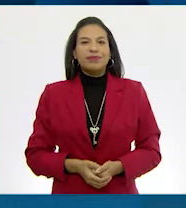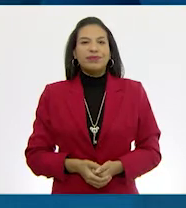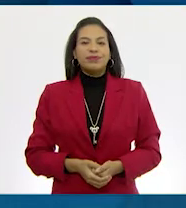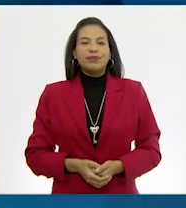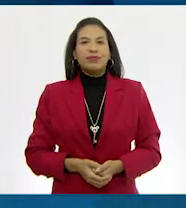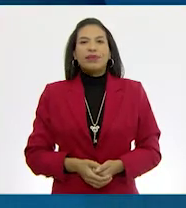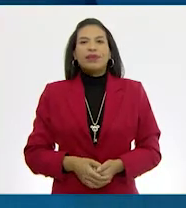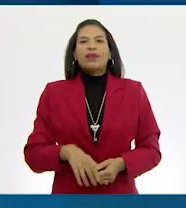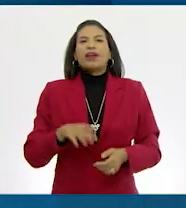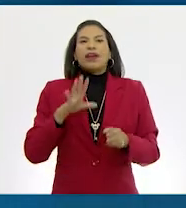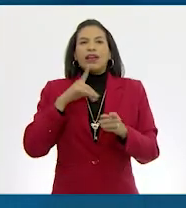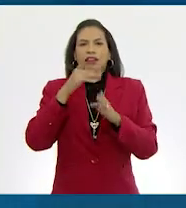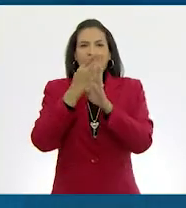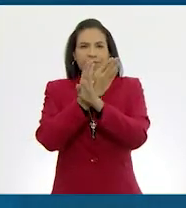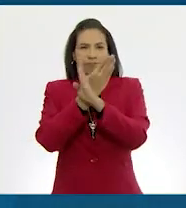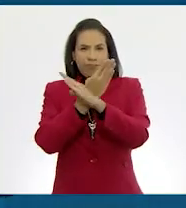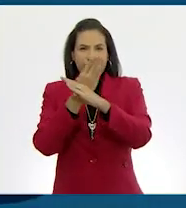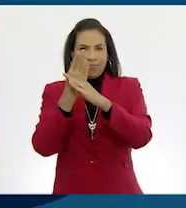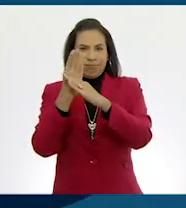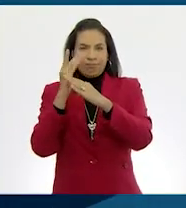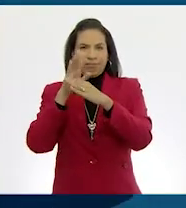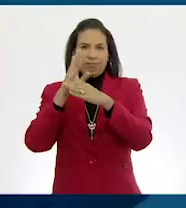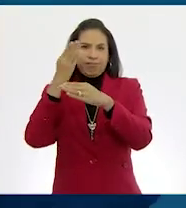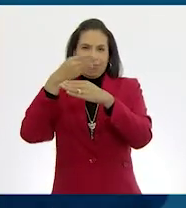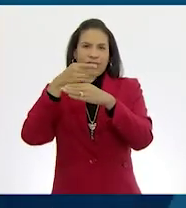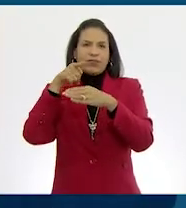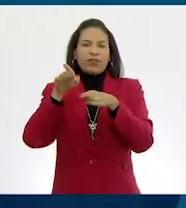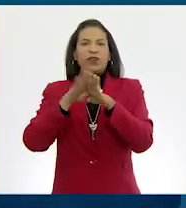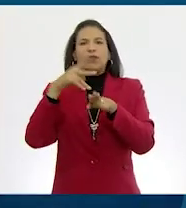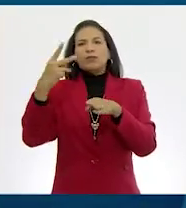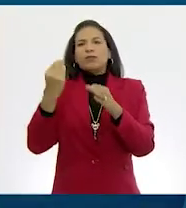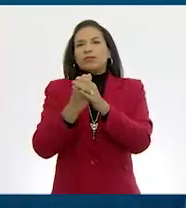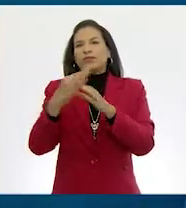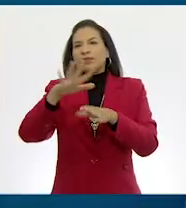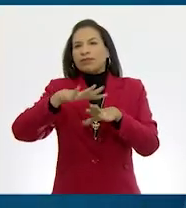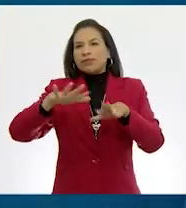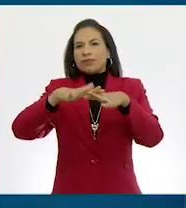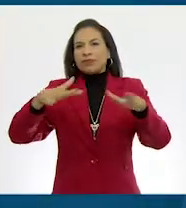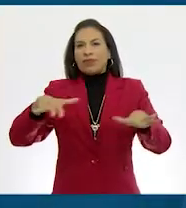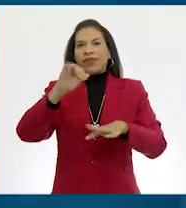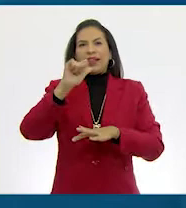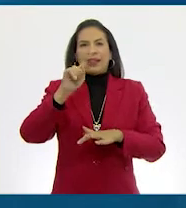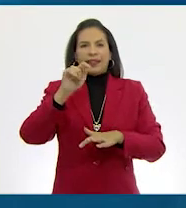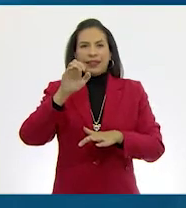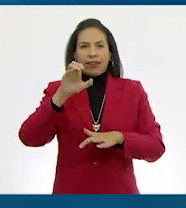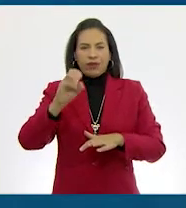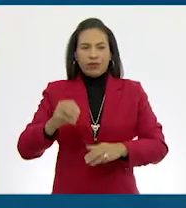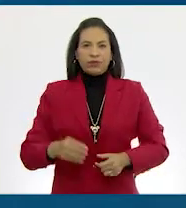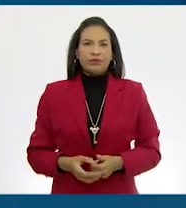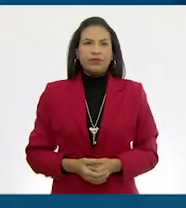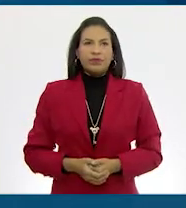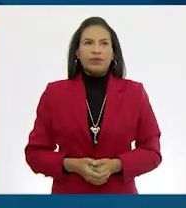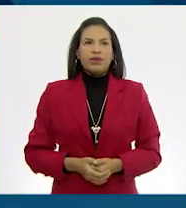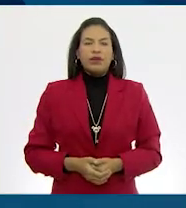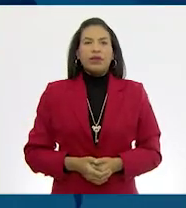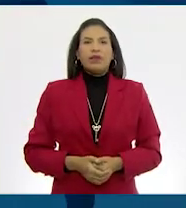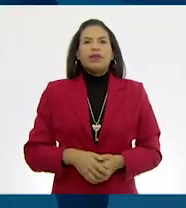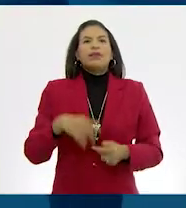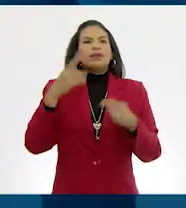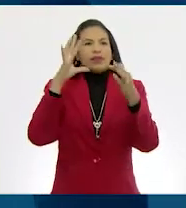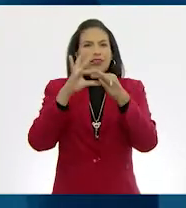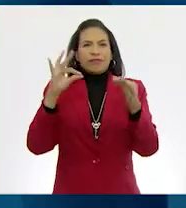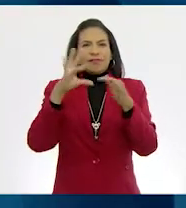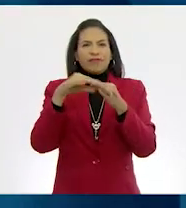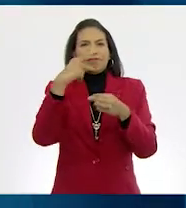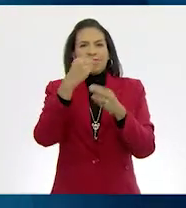a su aleta dorsal es más alta y curvada que la de su pariente del atlántico lejos de las descripciones